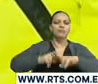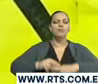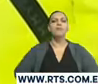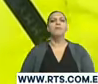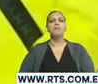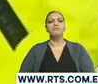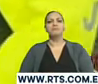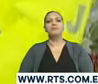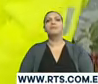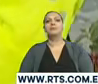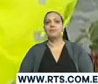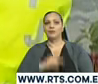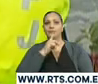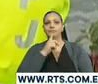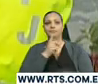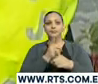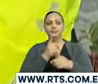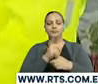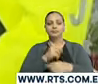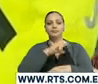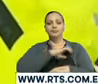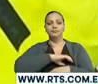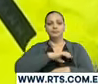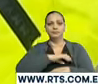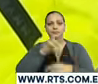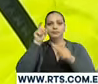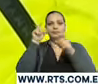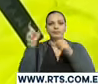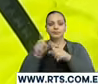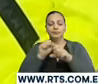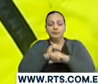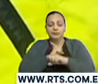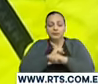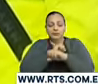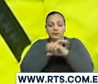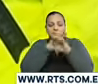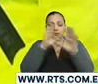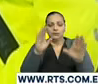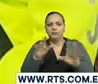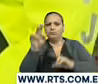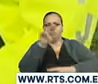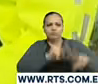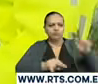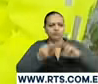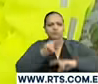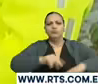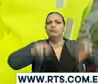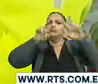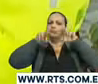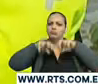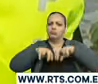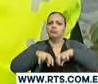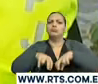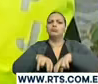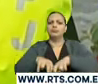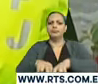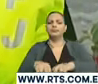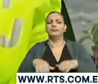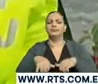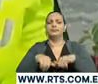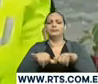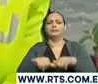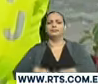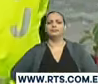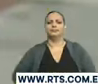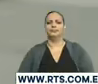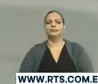como de Policía la noche madrugada de hoy han intervenido en el lugar recabando alguna información que nos permita aclarar este